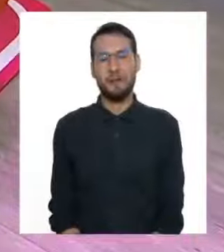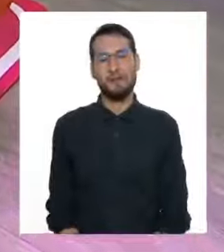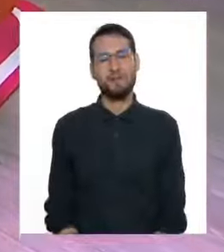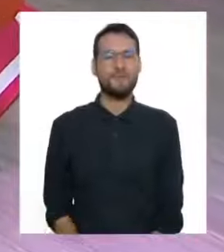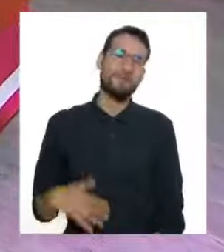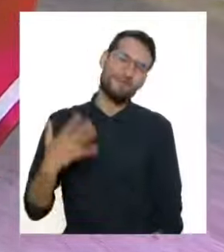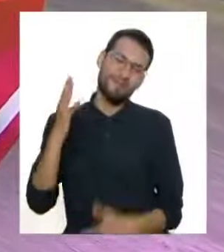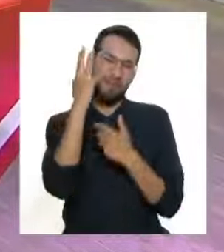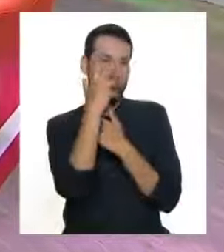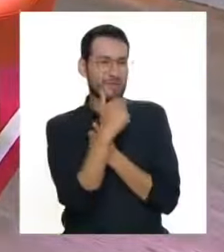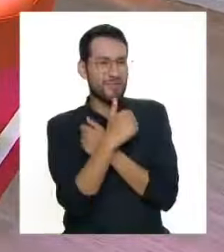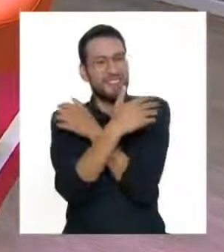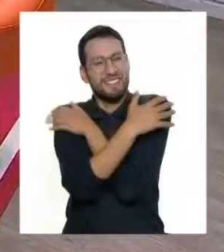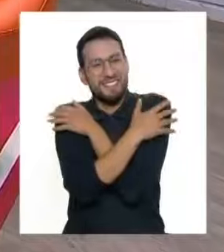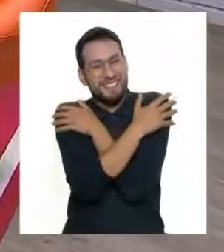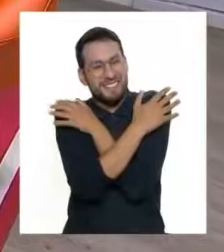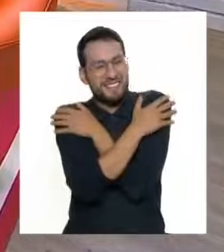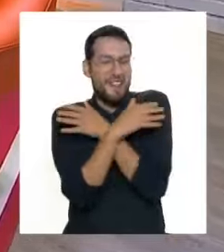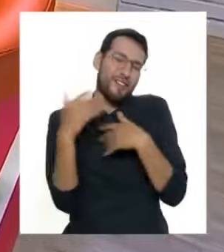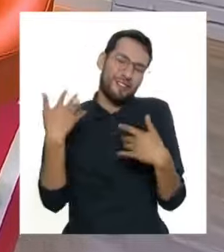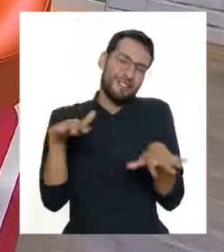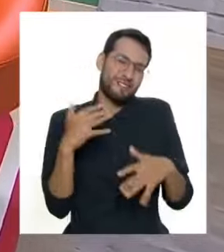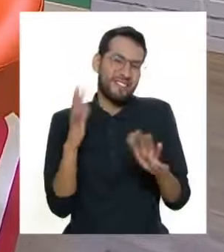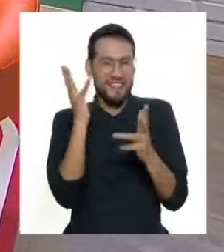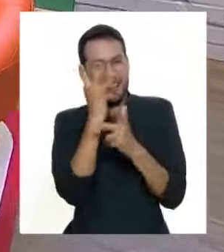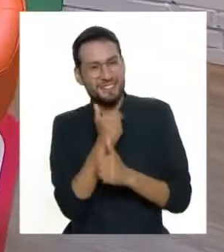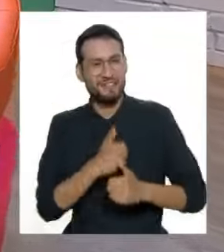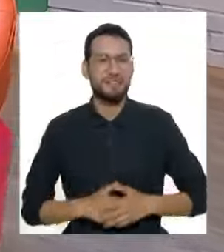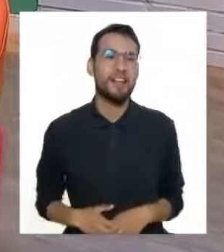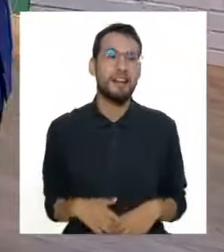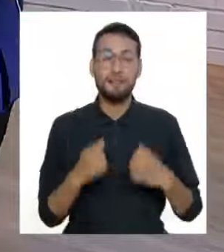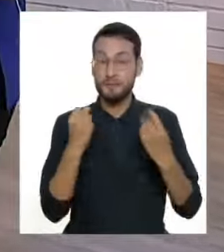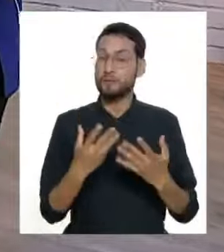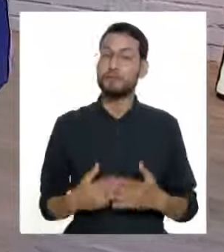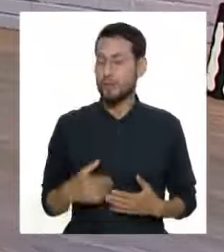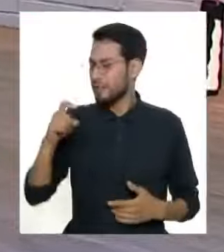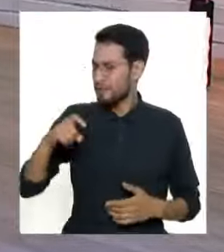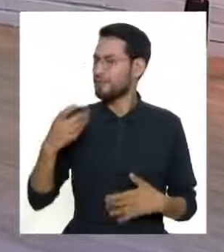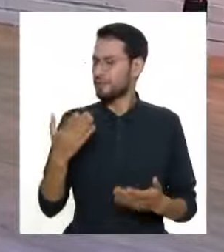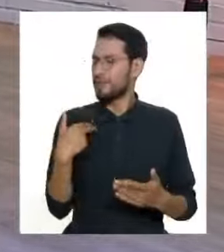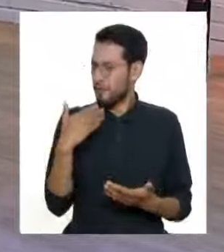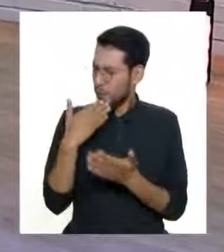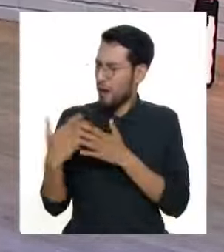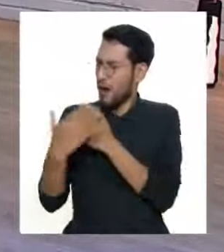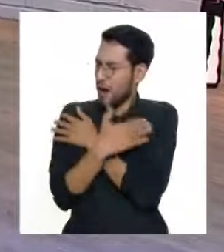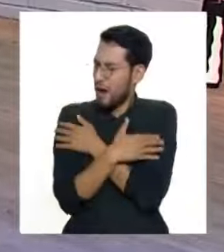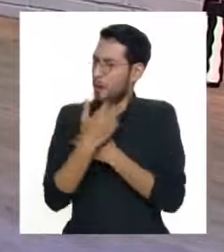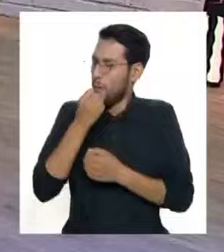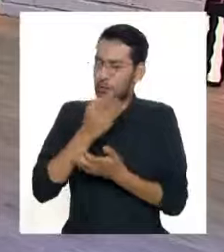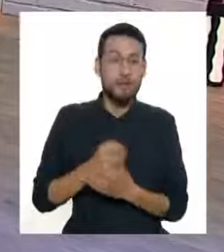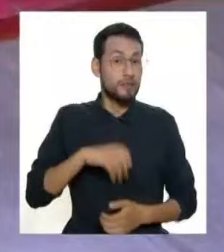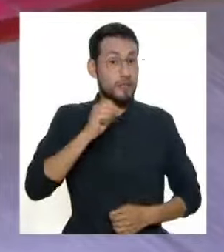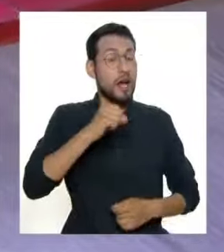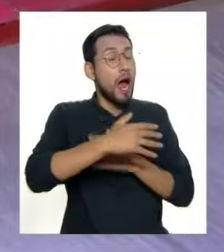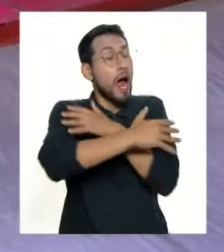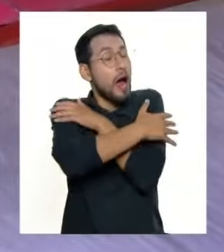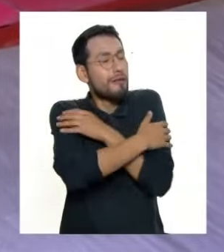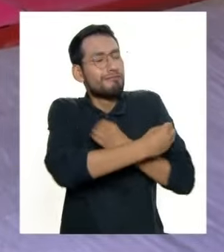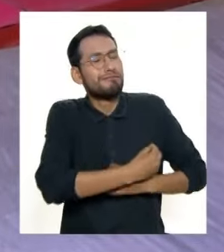Un abrazo en vivo. ¡Qué rico! ¡Qué necesario que es un abrazo! Es cierto. Los abrazos te